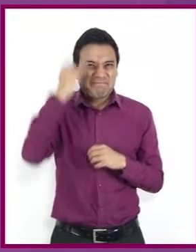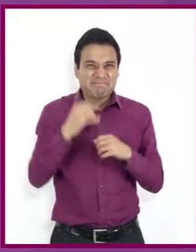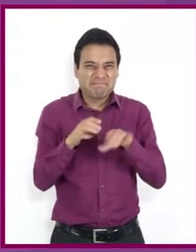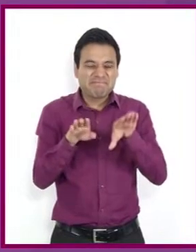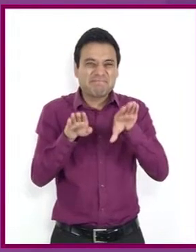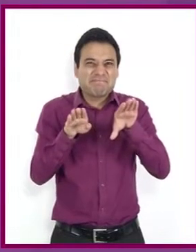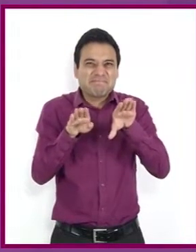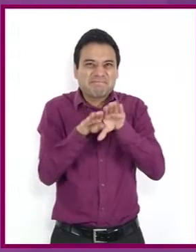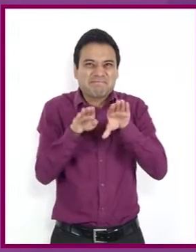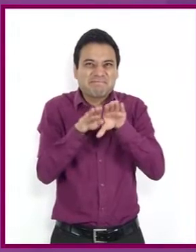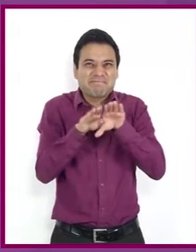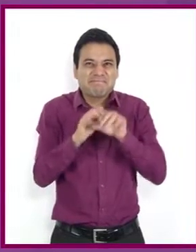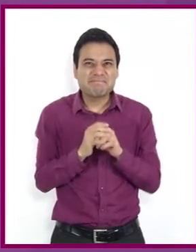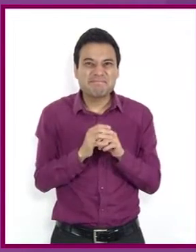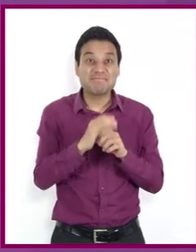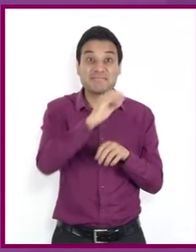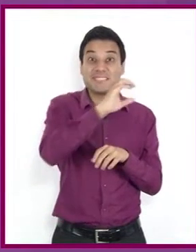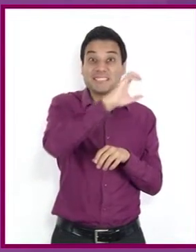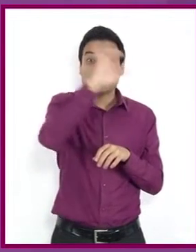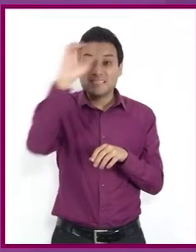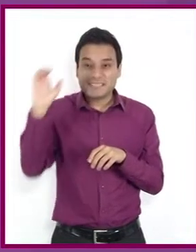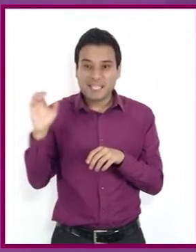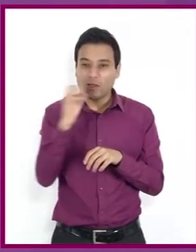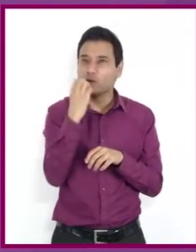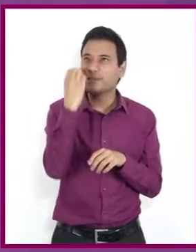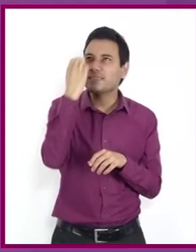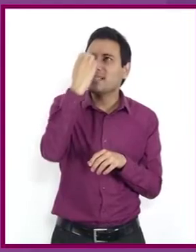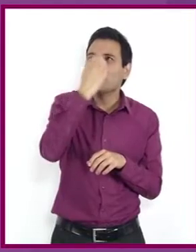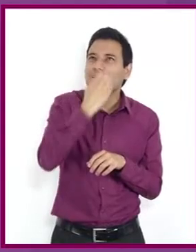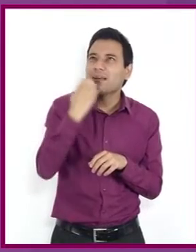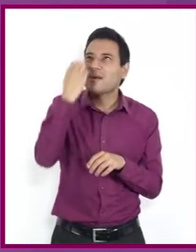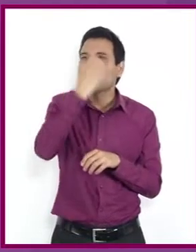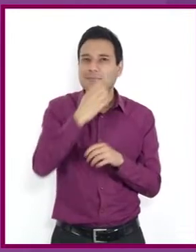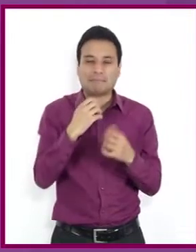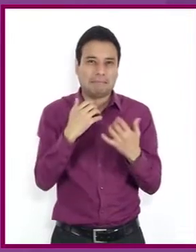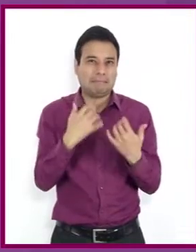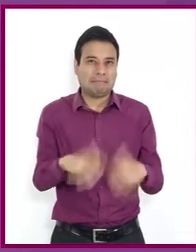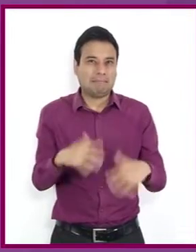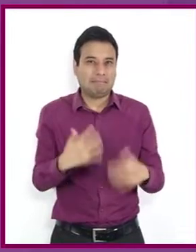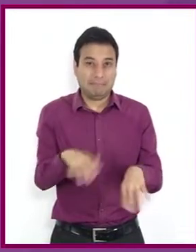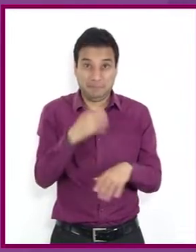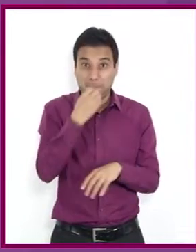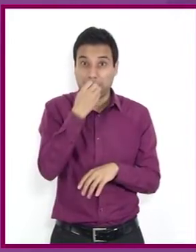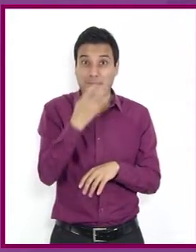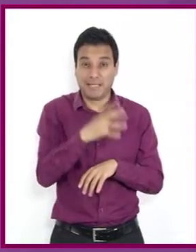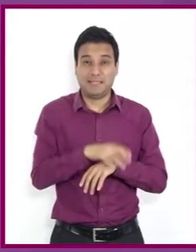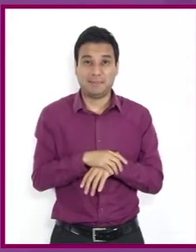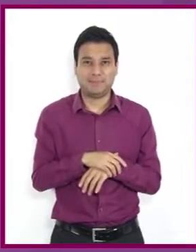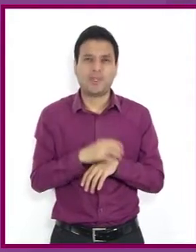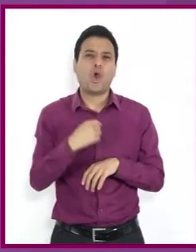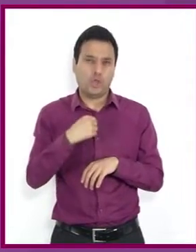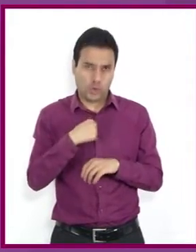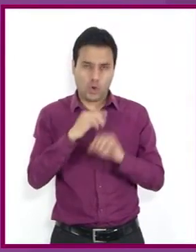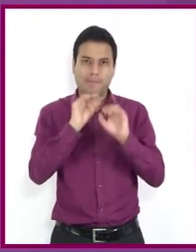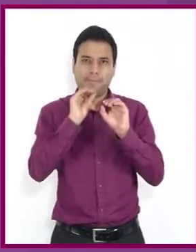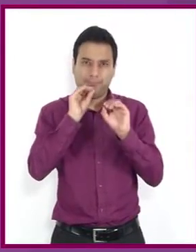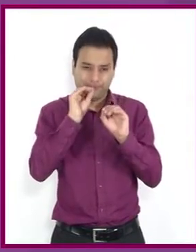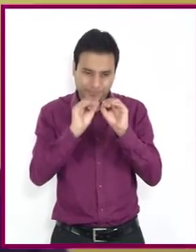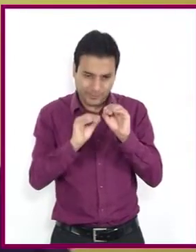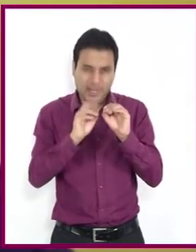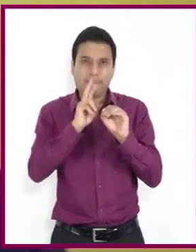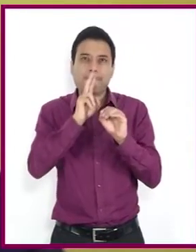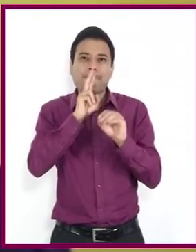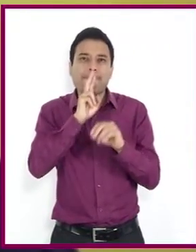maravilloso que fue mirar el cielo por primera vez a través del telescopio? Yo mejoré el diseño del